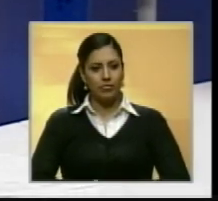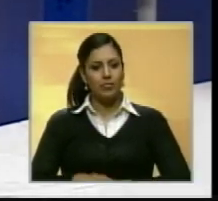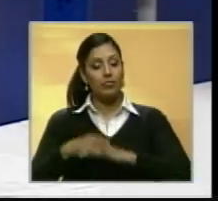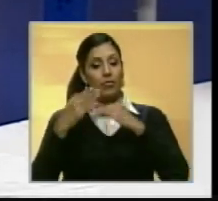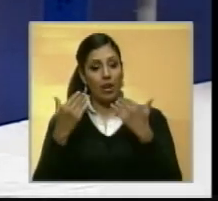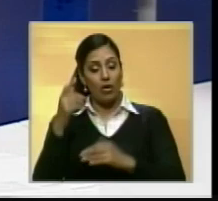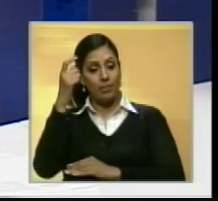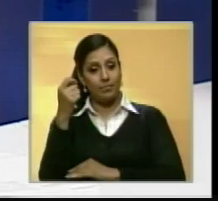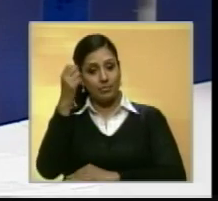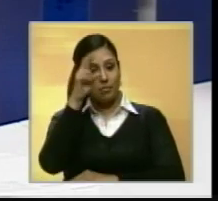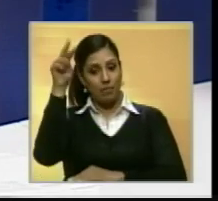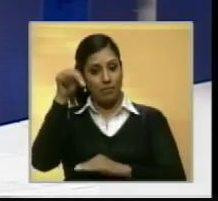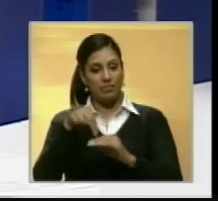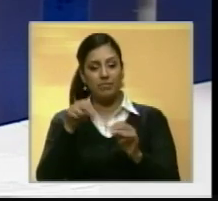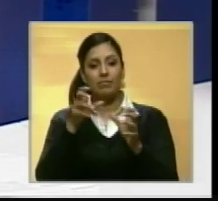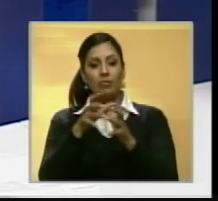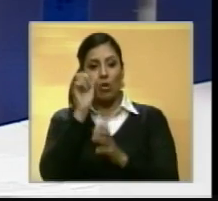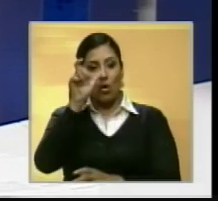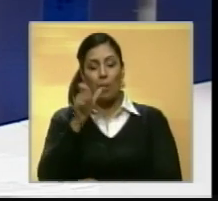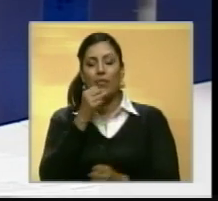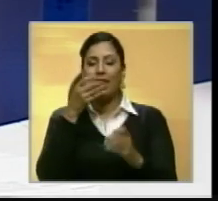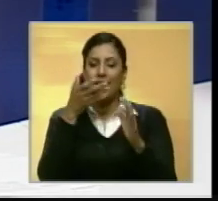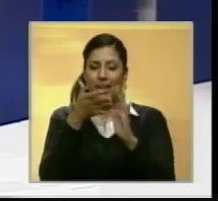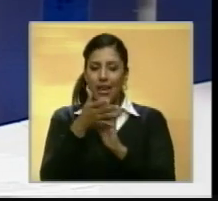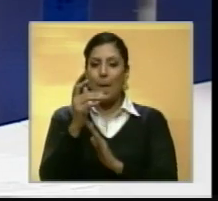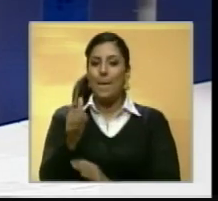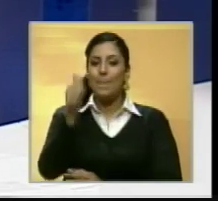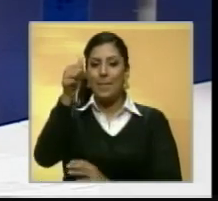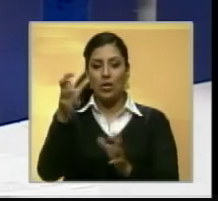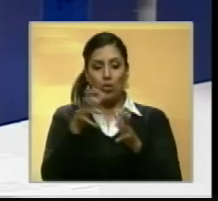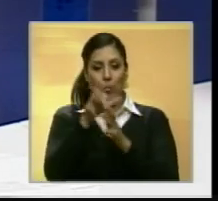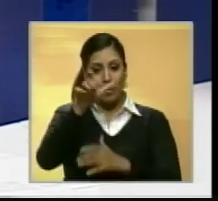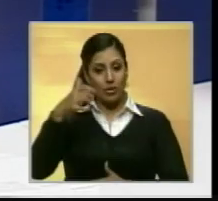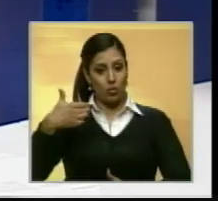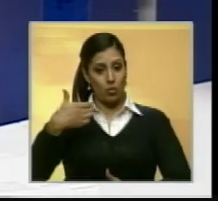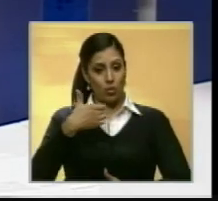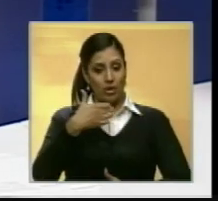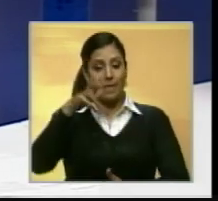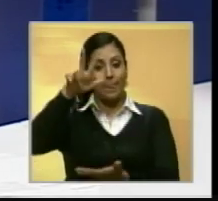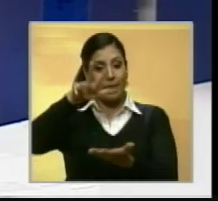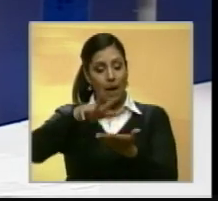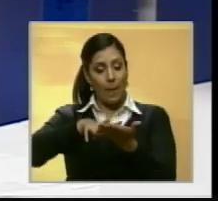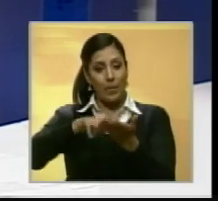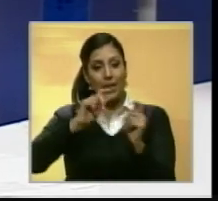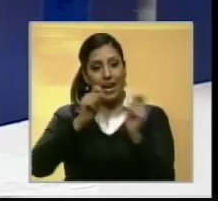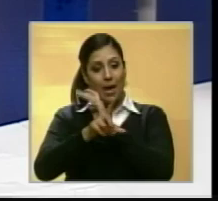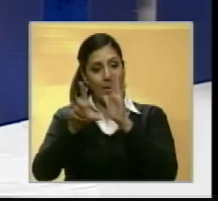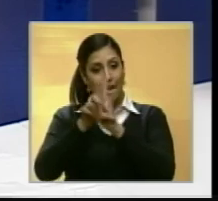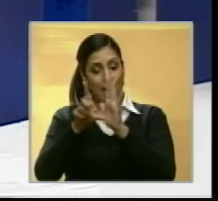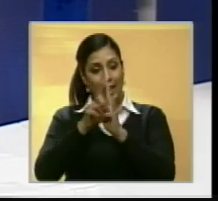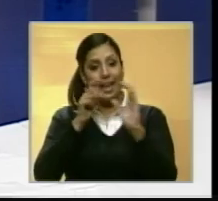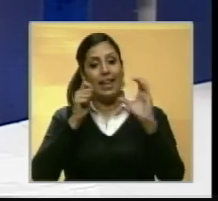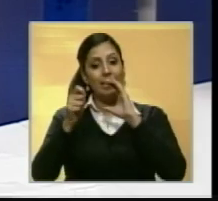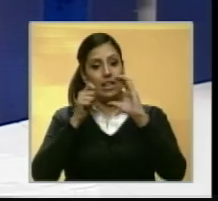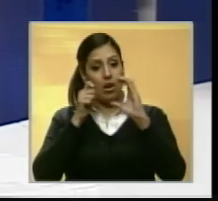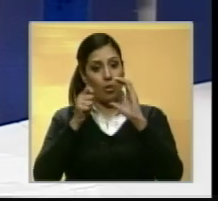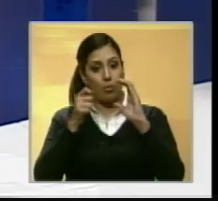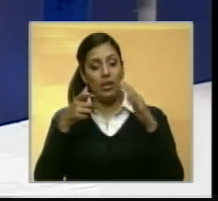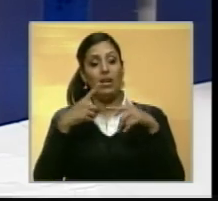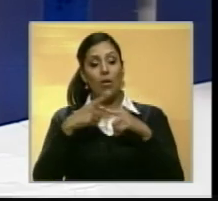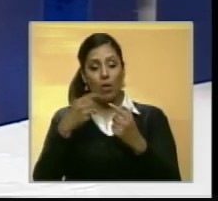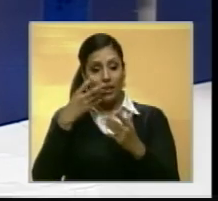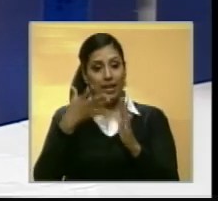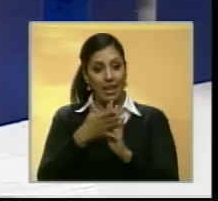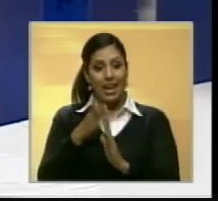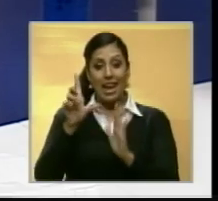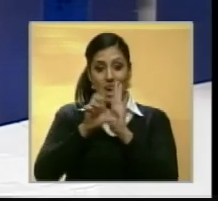El diputado de la Asamblea Nacional, Tomás Guanipa, informó que la mayoría de la Unidad Democrática aprobó la reforma a la Ley Orgánica de Telecomunicaciones. Dijo